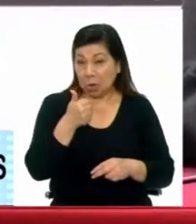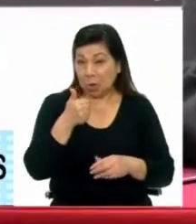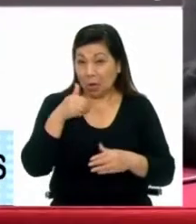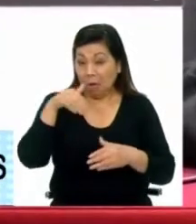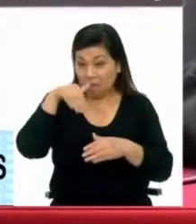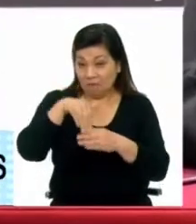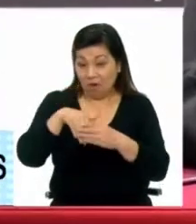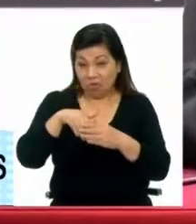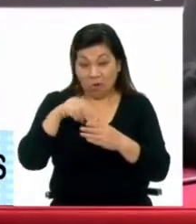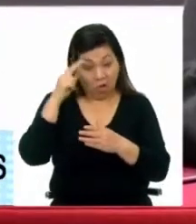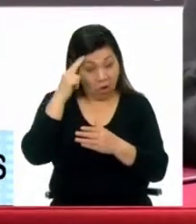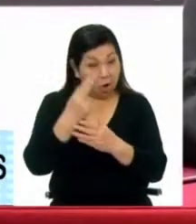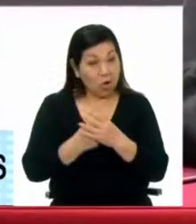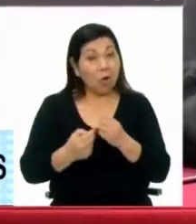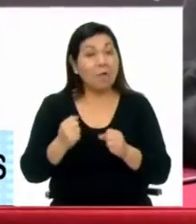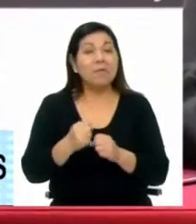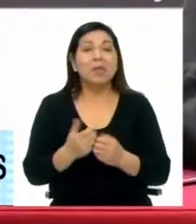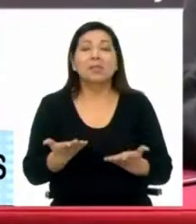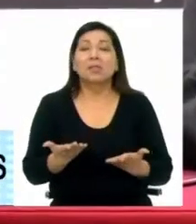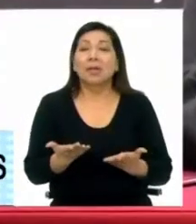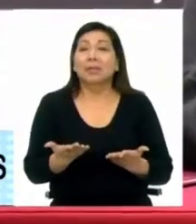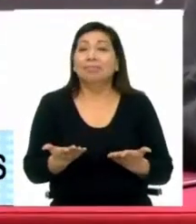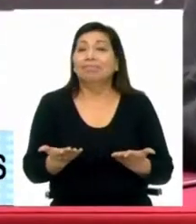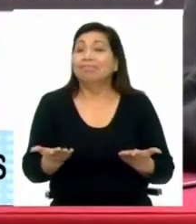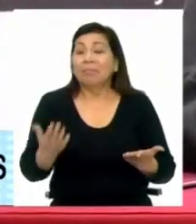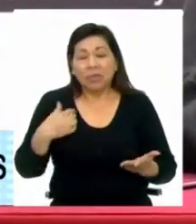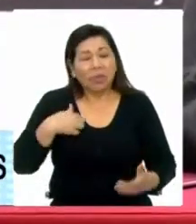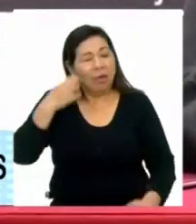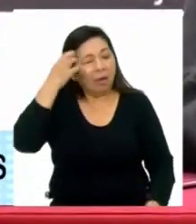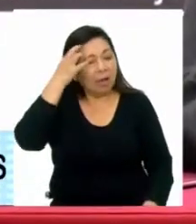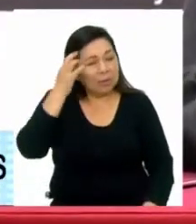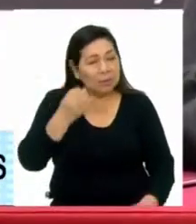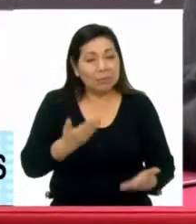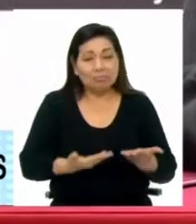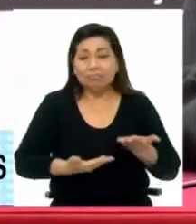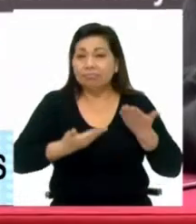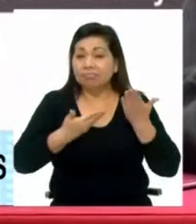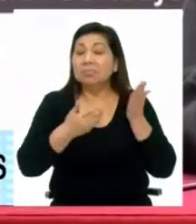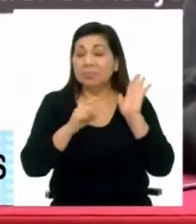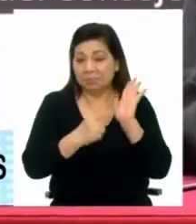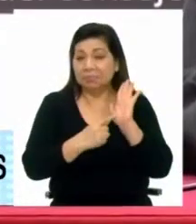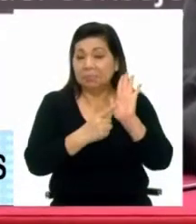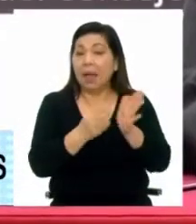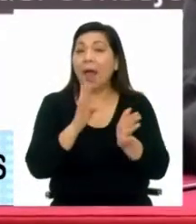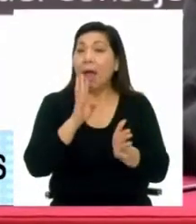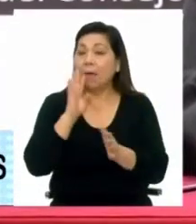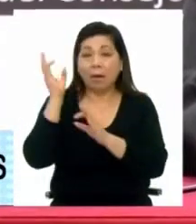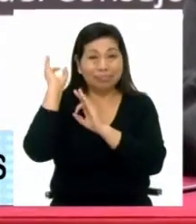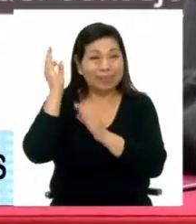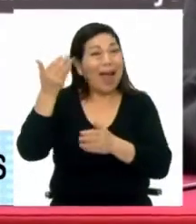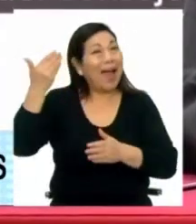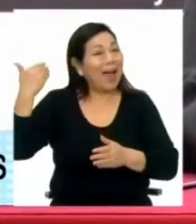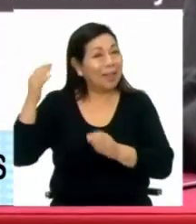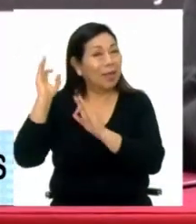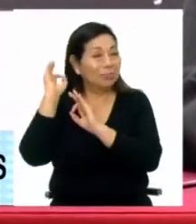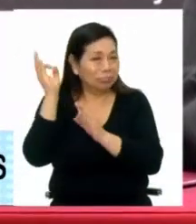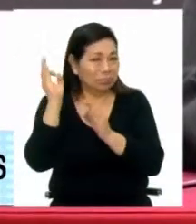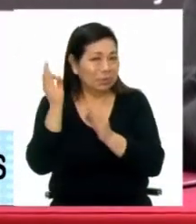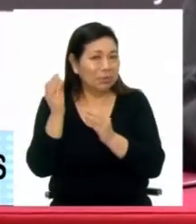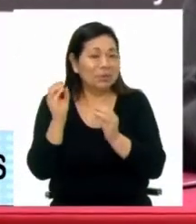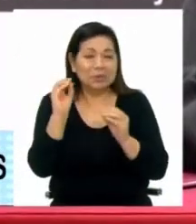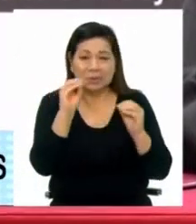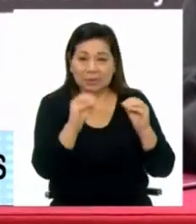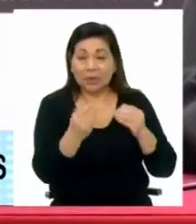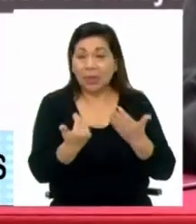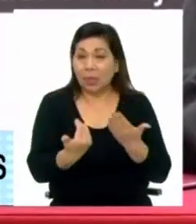nos darán el voto de confianza, miren, nosotros creemos que hemos presentado de manera clara cuáles son las políticas que